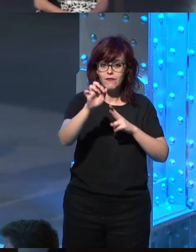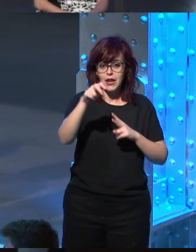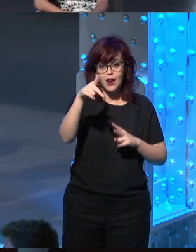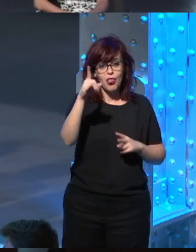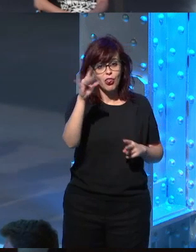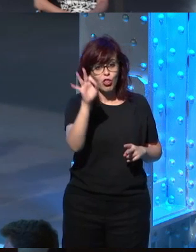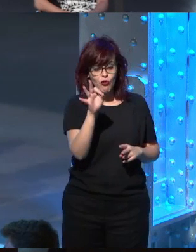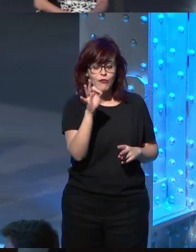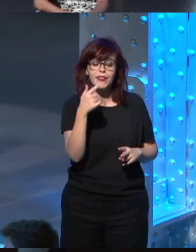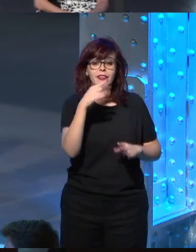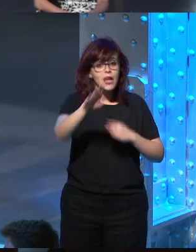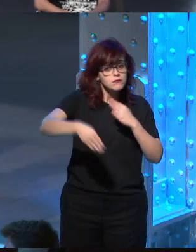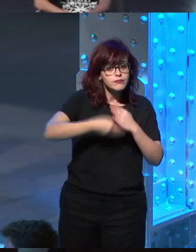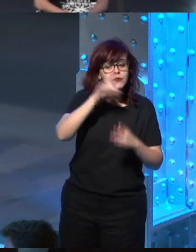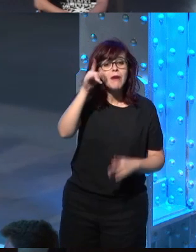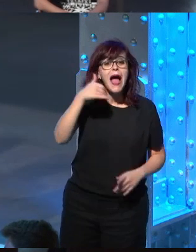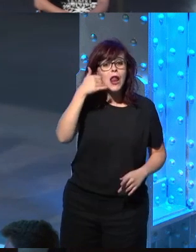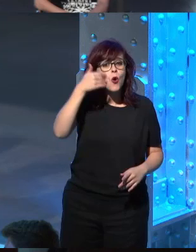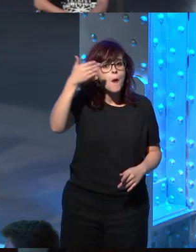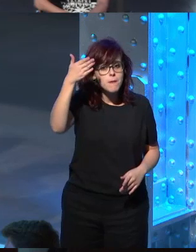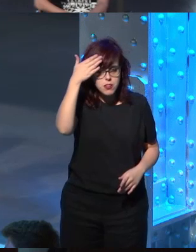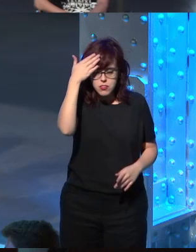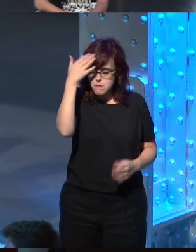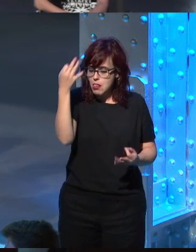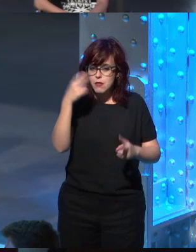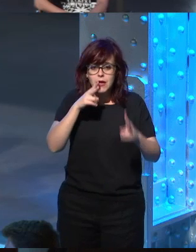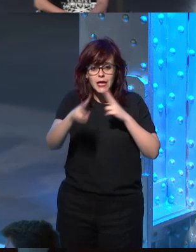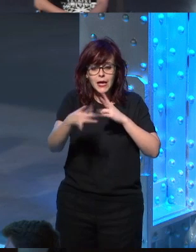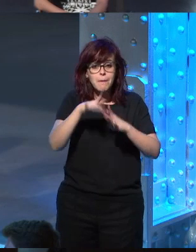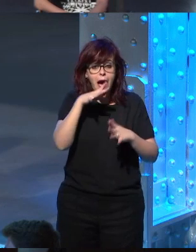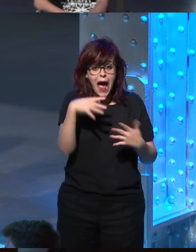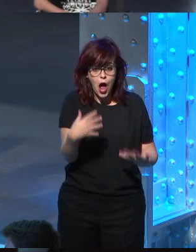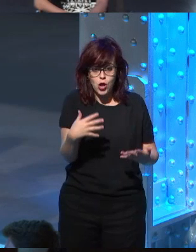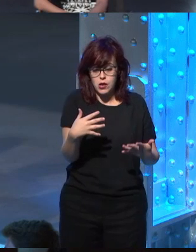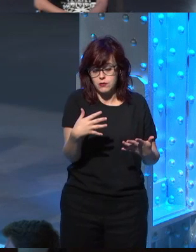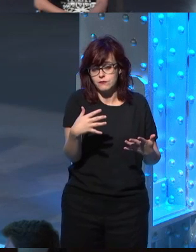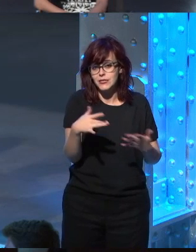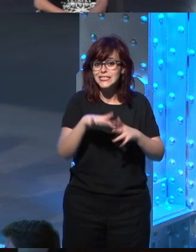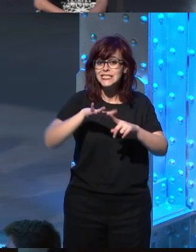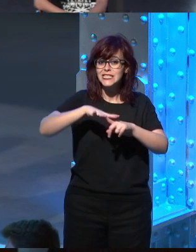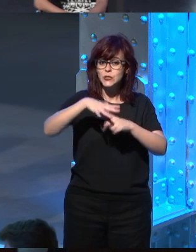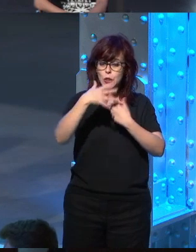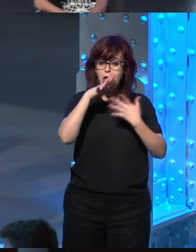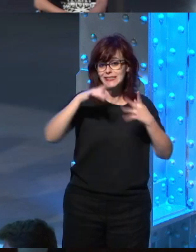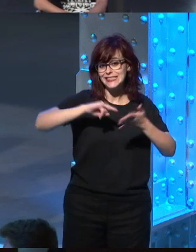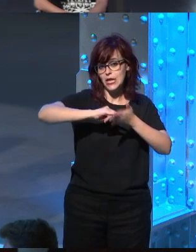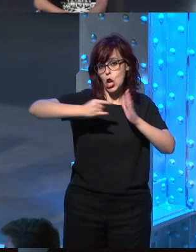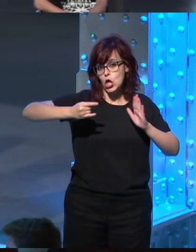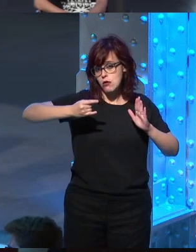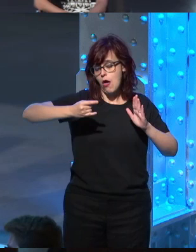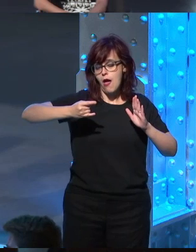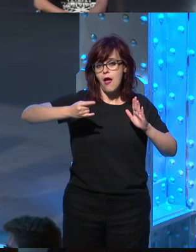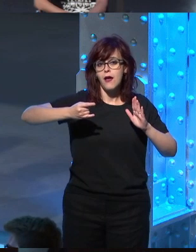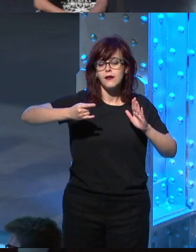Fernando, una de las cosas principales para estar presente, que sí que te lo permite ahora mismo la situación actual de tecnología y de